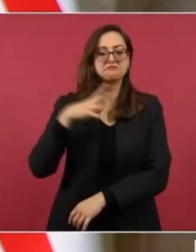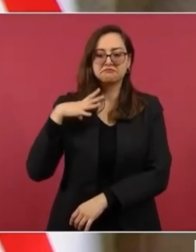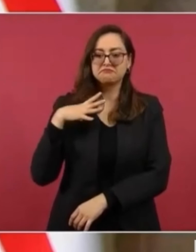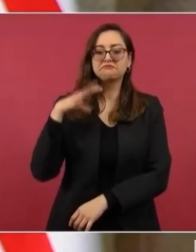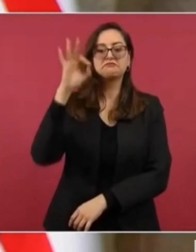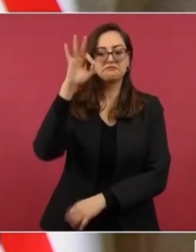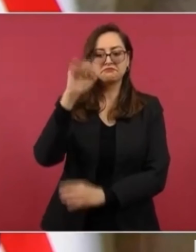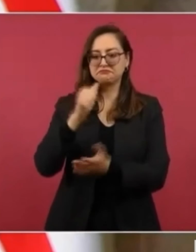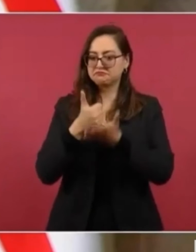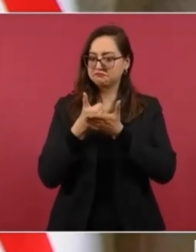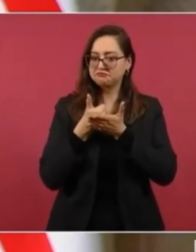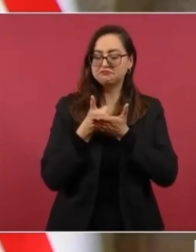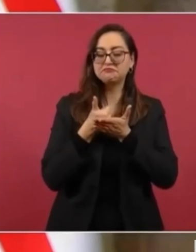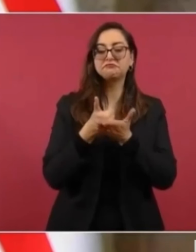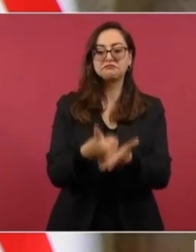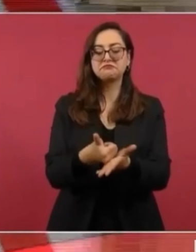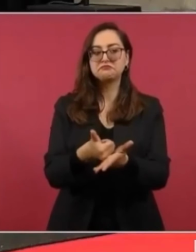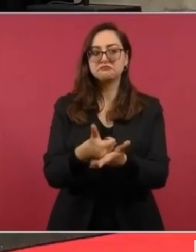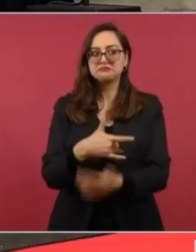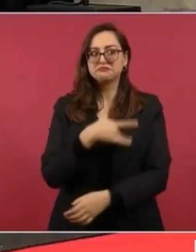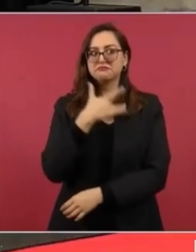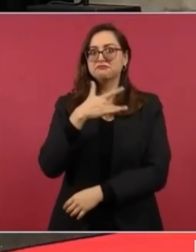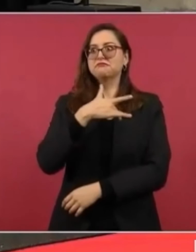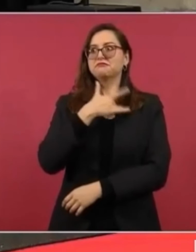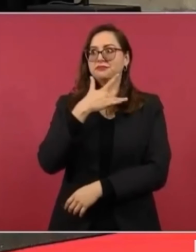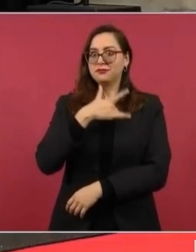la certeza de que se puede lograr.